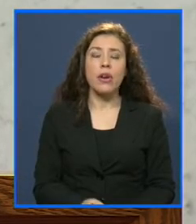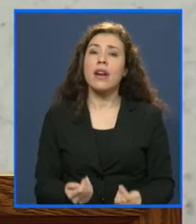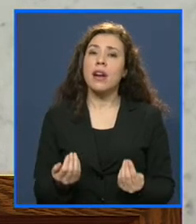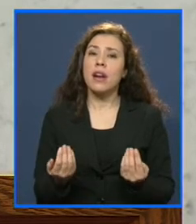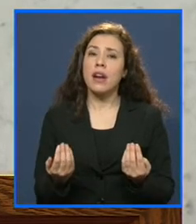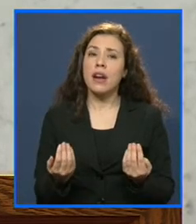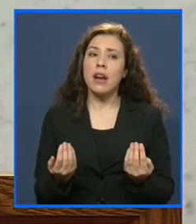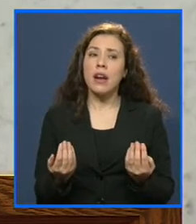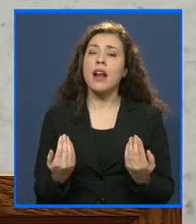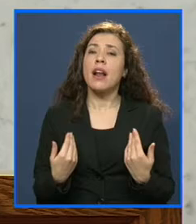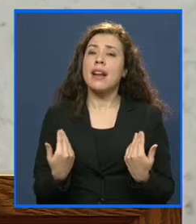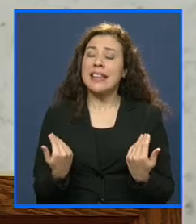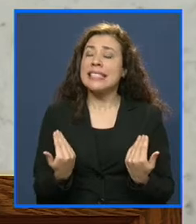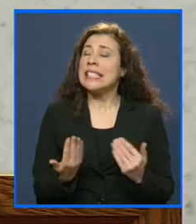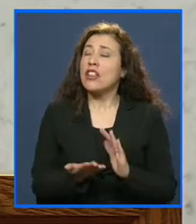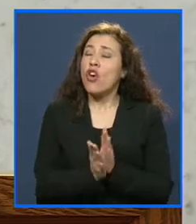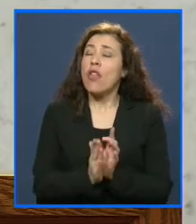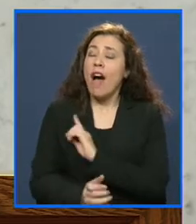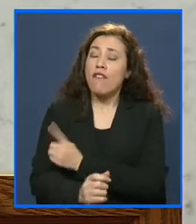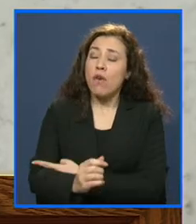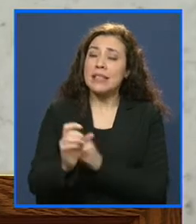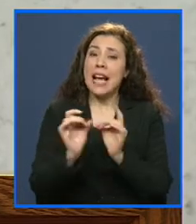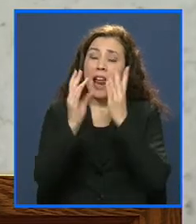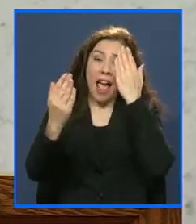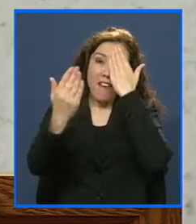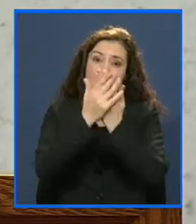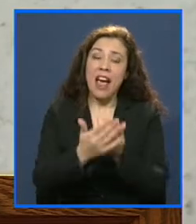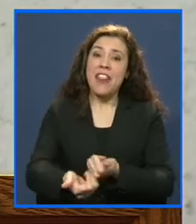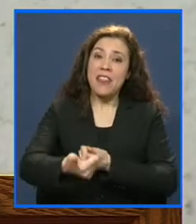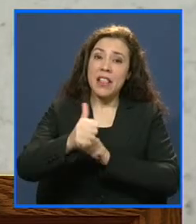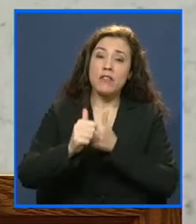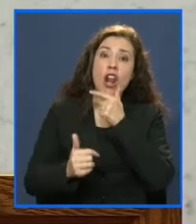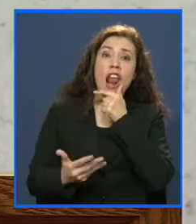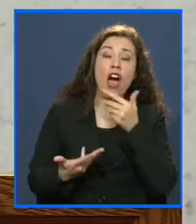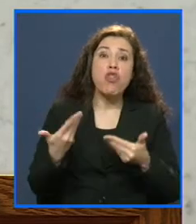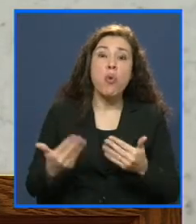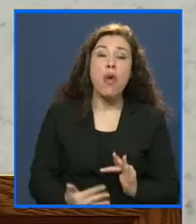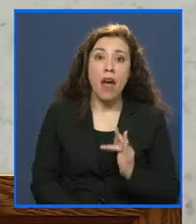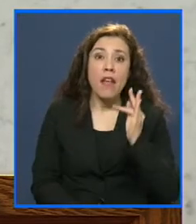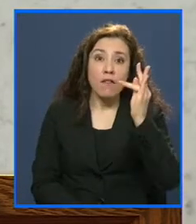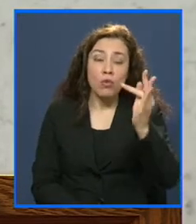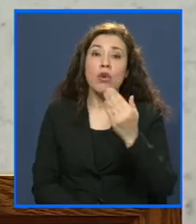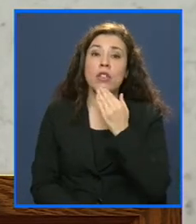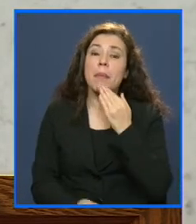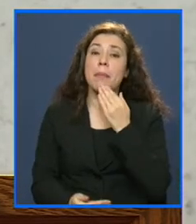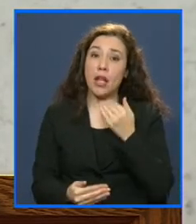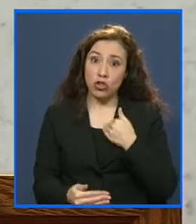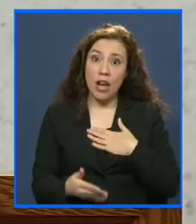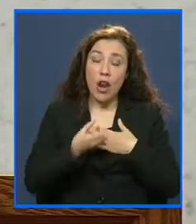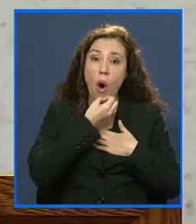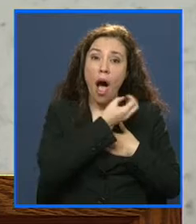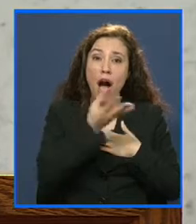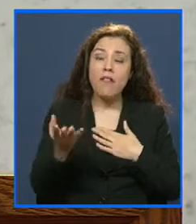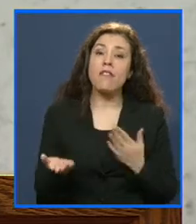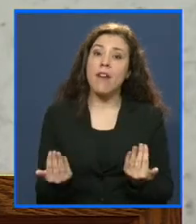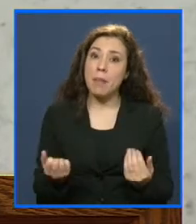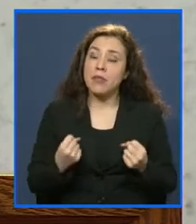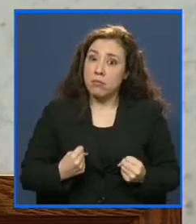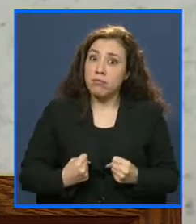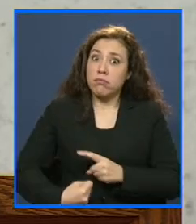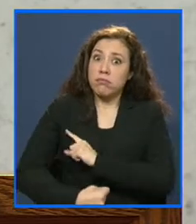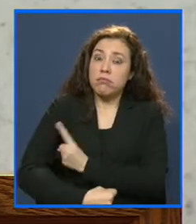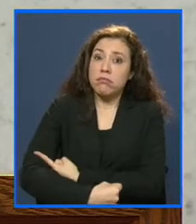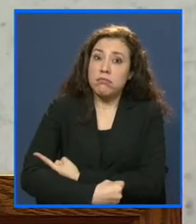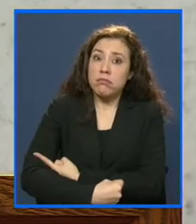toda esa fuerza y claridad para afrontar los desafíos incertidumbres que se aproximan y también permítanme decirles que requeriremos valentía